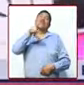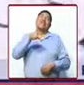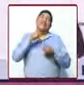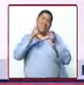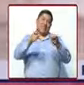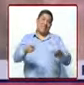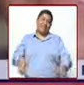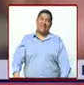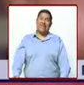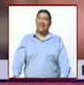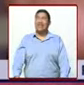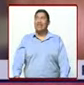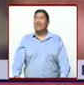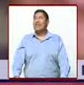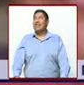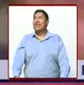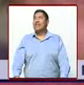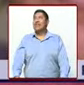vos.